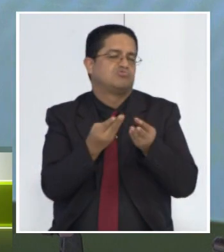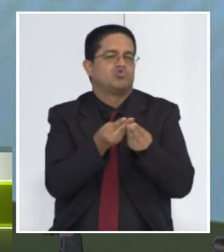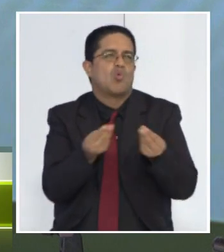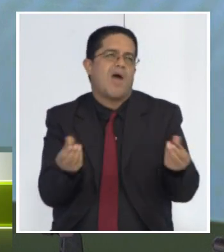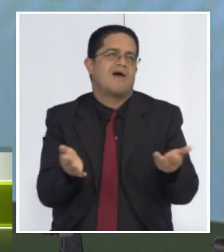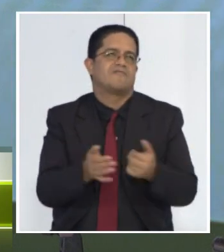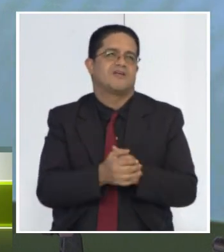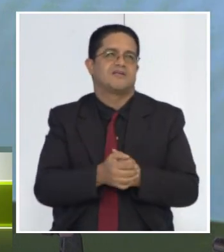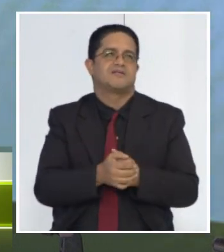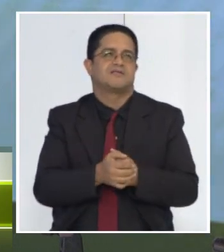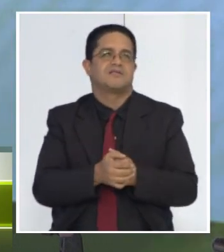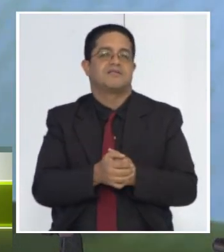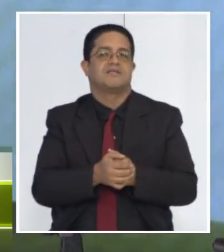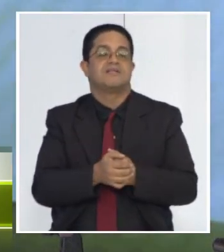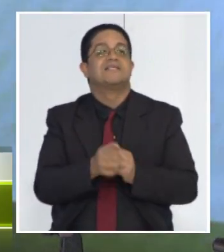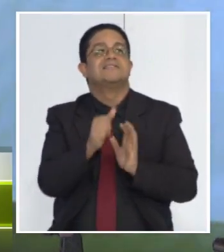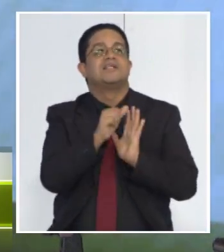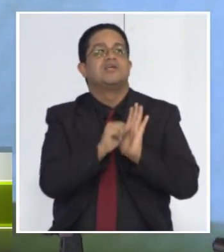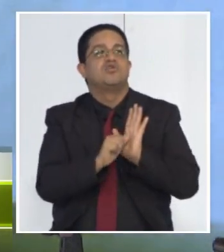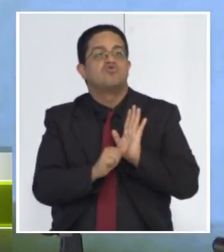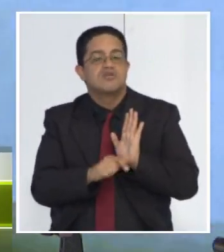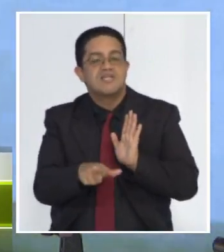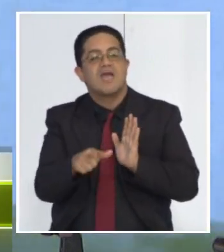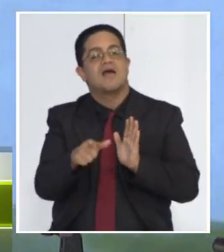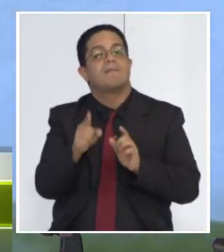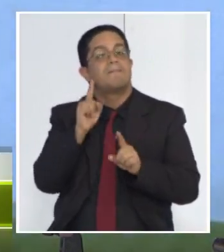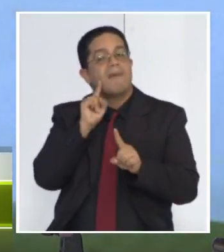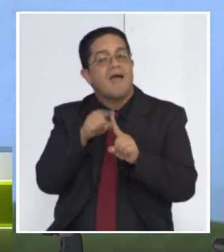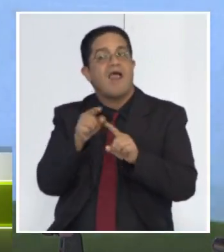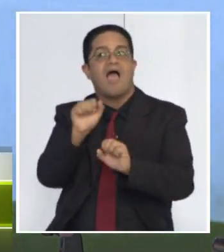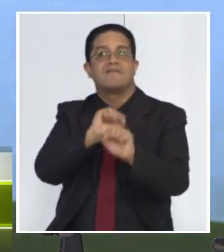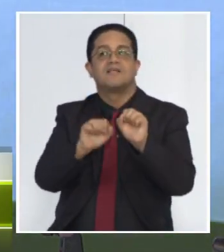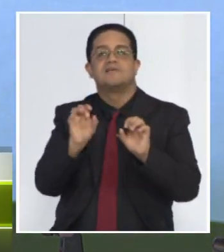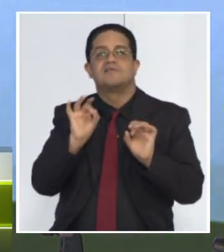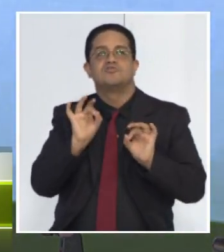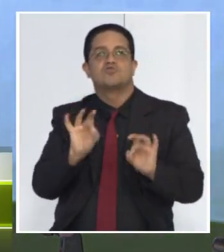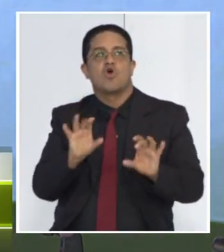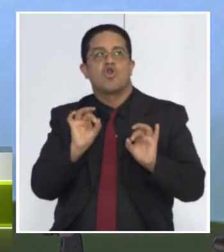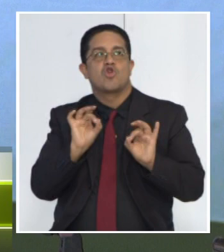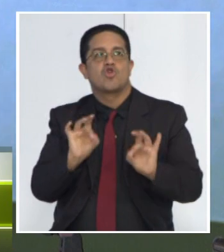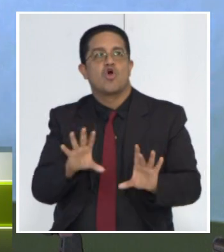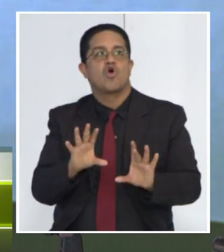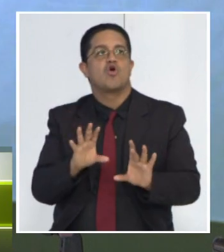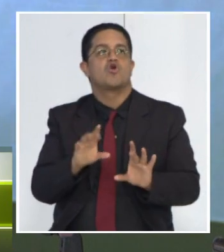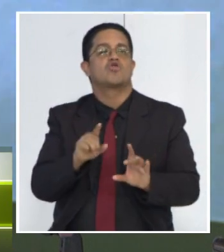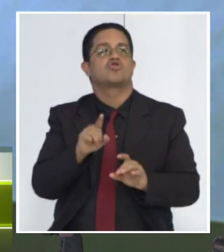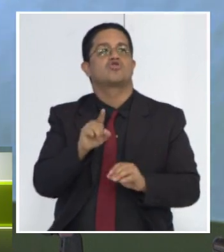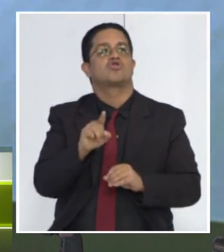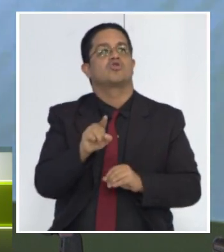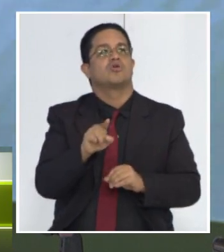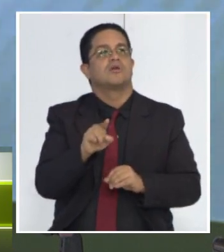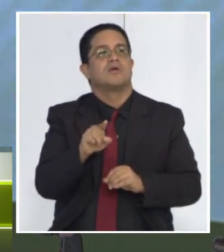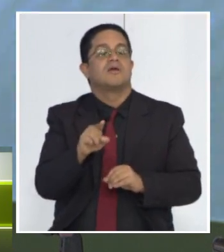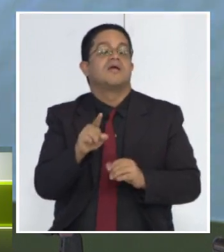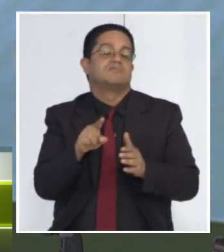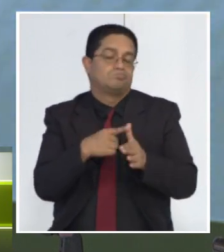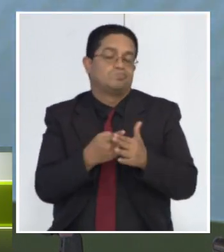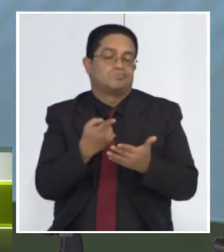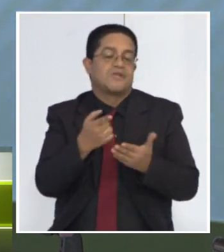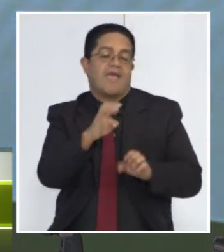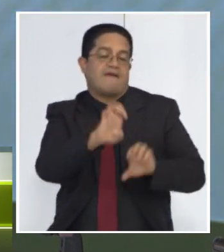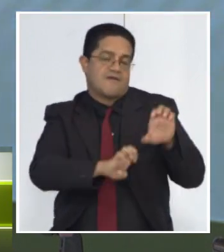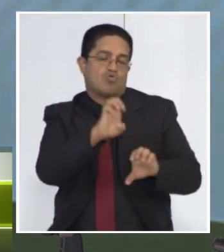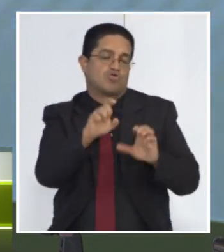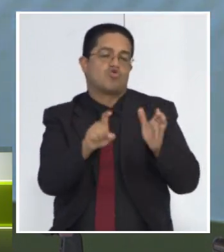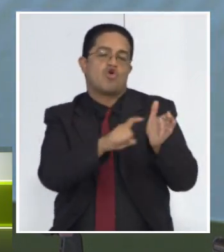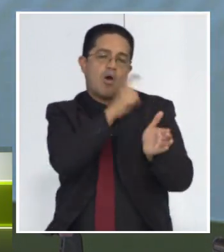cirugía ideal para quitar el dolor, para mejorar la función del paciente, pero también puede tener sus riesgos. Entonces tenemos que hacer una valoración integral